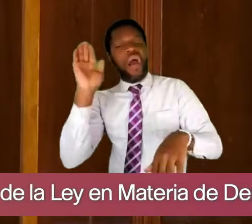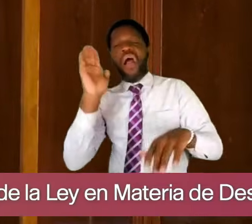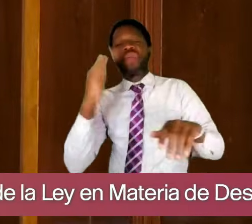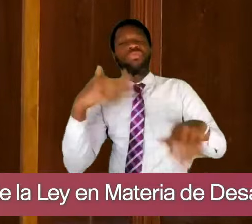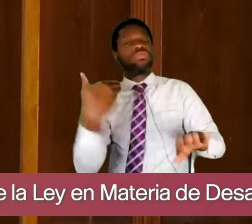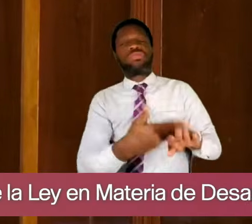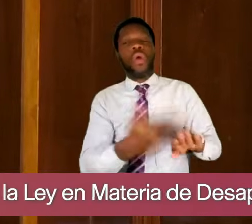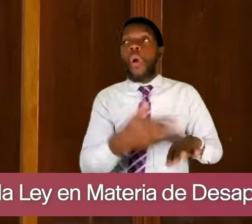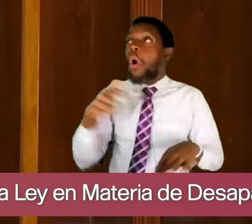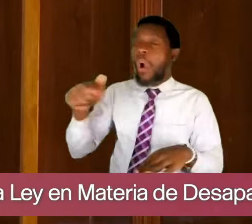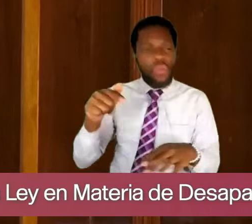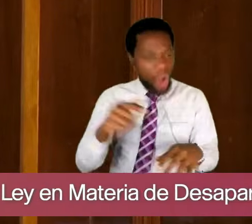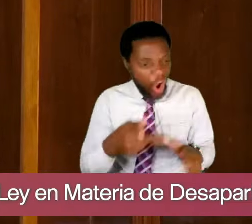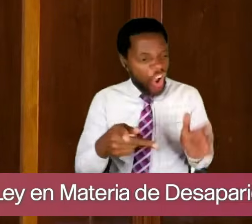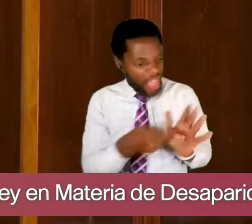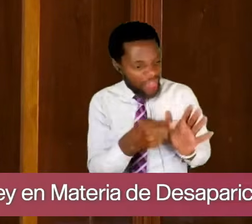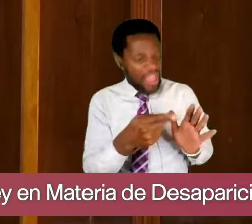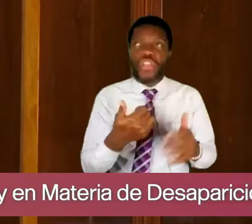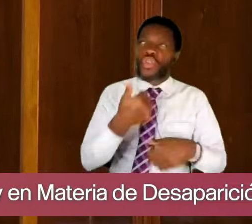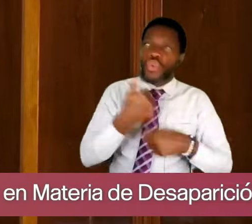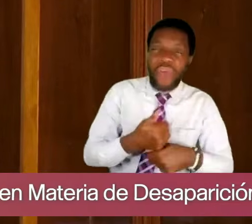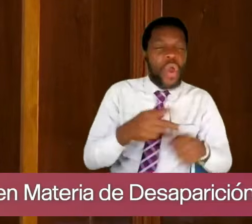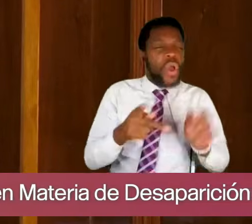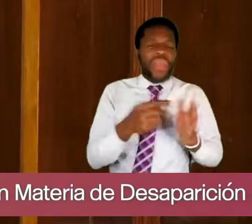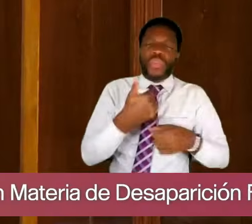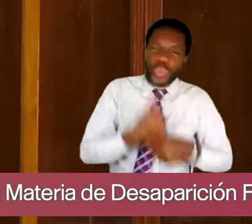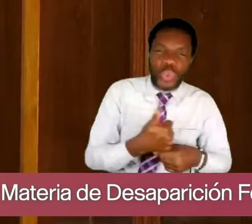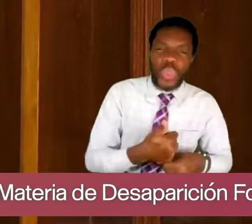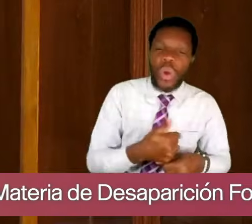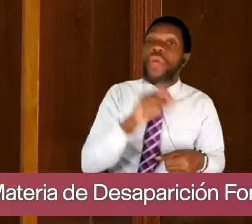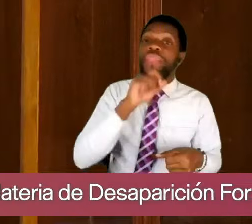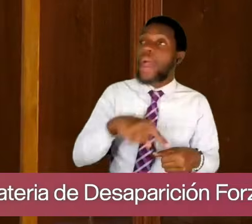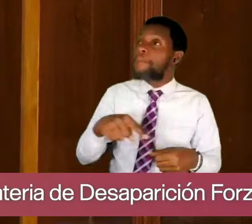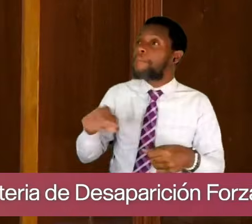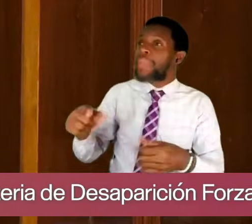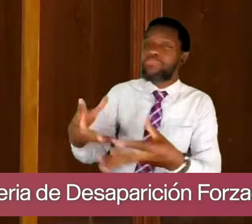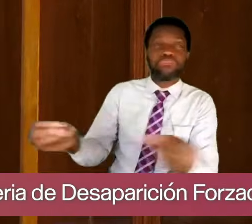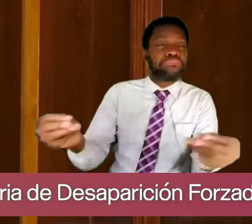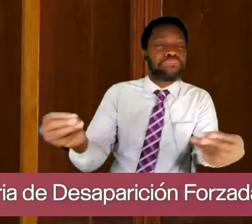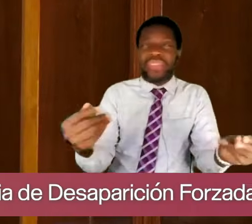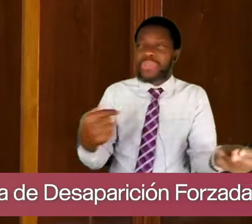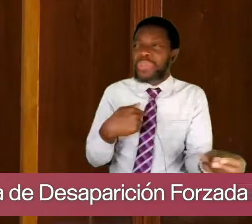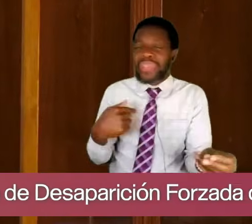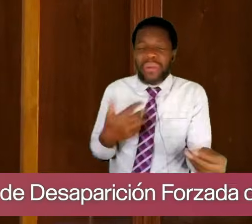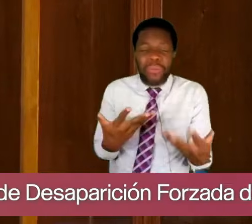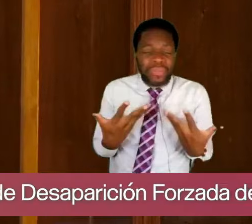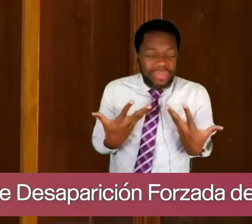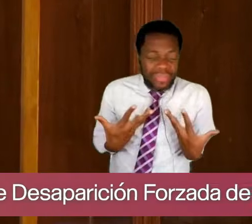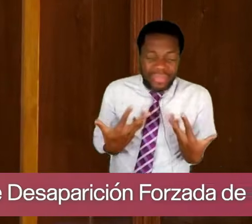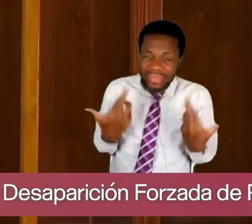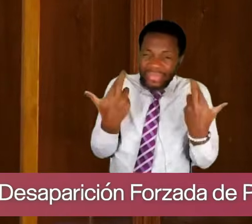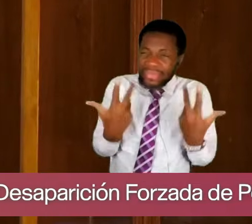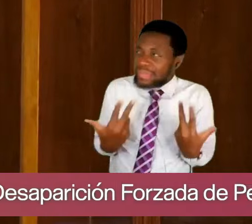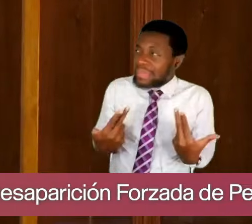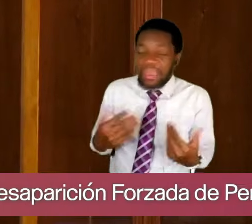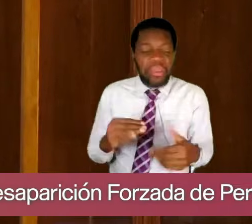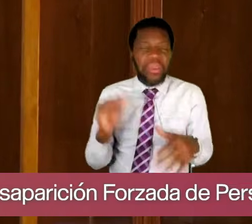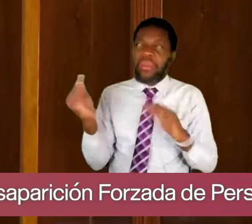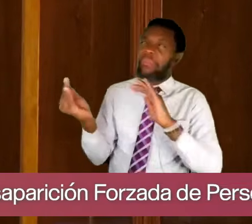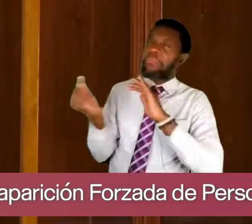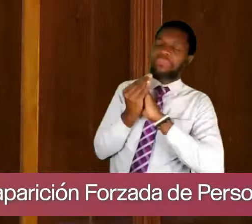la indiferencia que lastima tanto como la ausencia. Y aún así no se